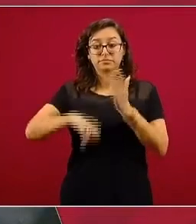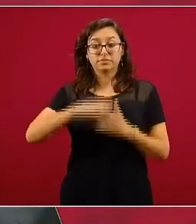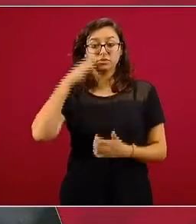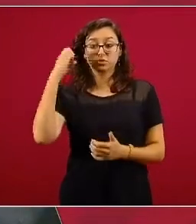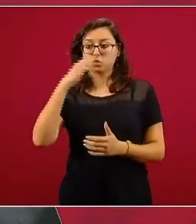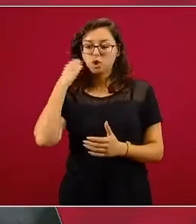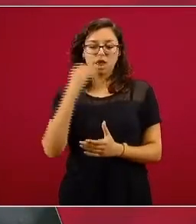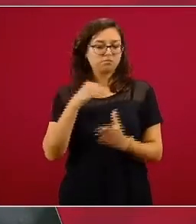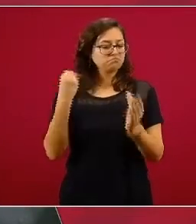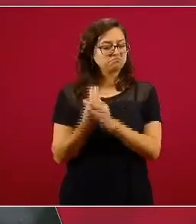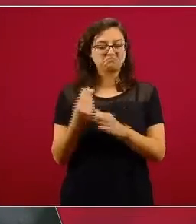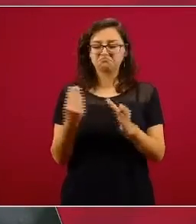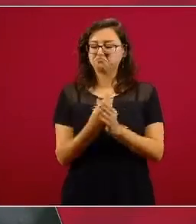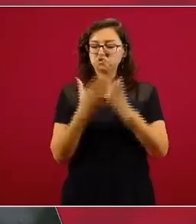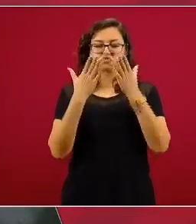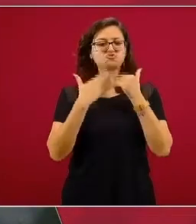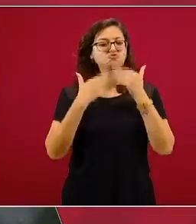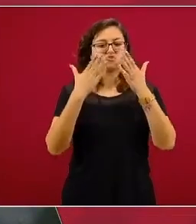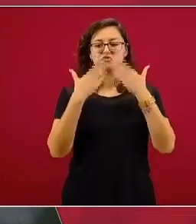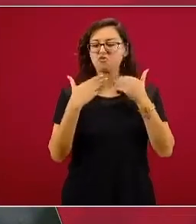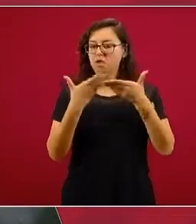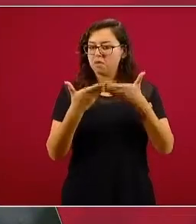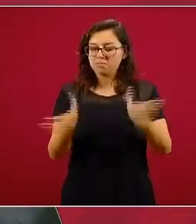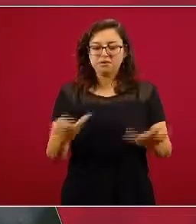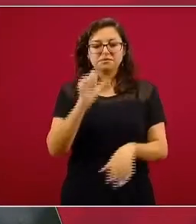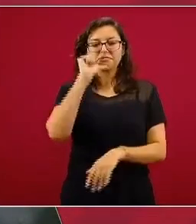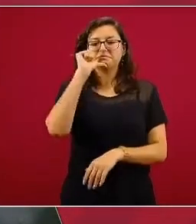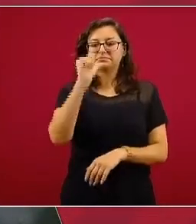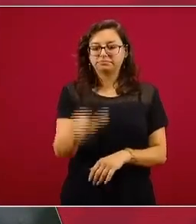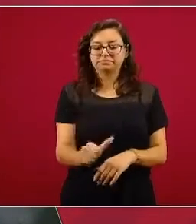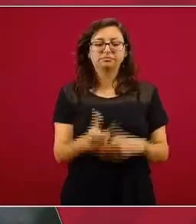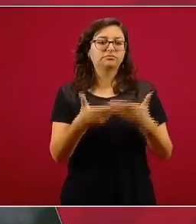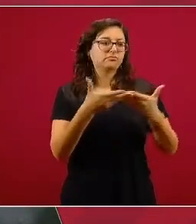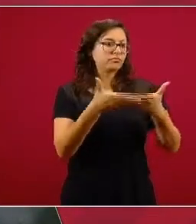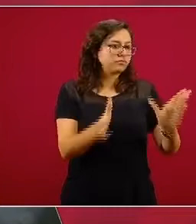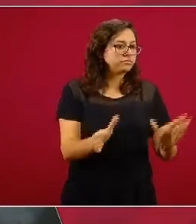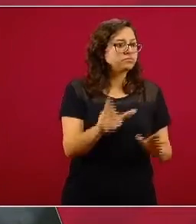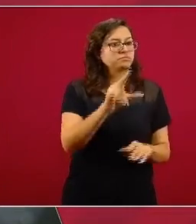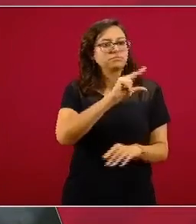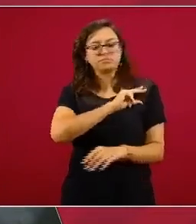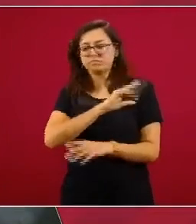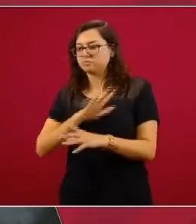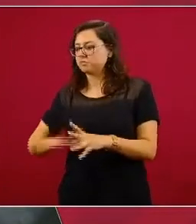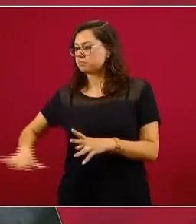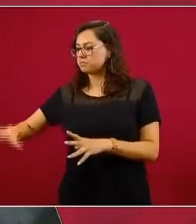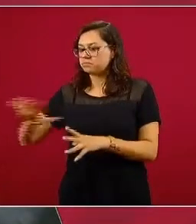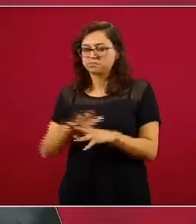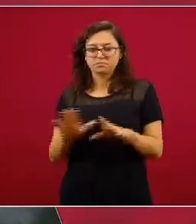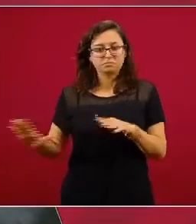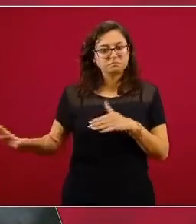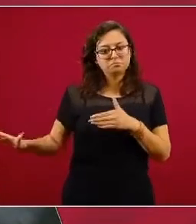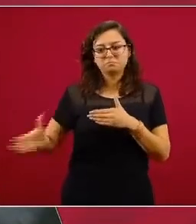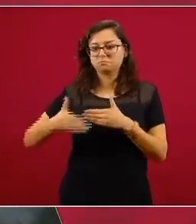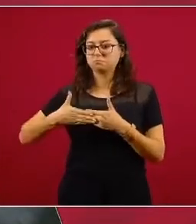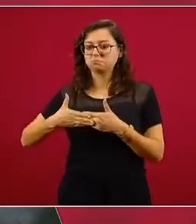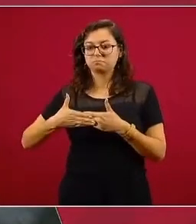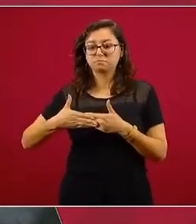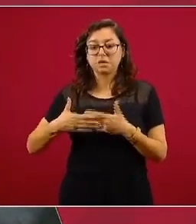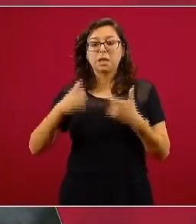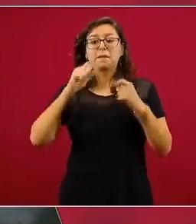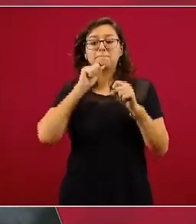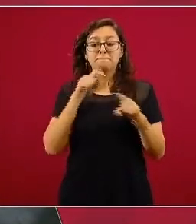en todo el sistema educativo nacional de todos los sectores, público, social, privado, y se han ido liberando